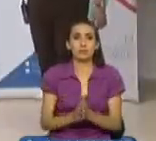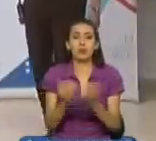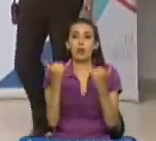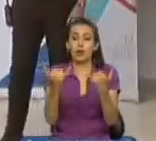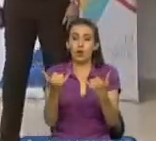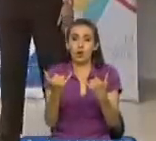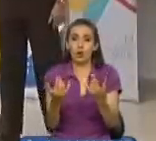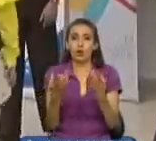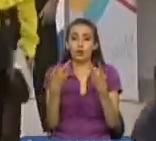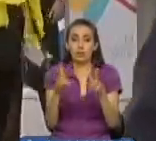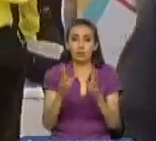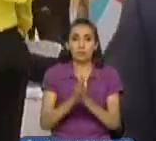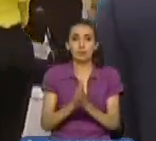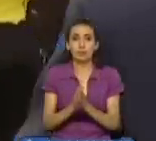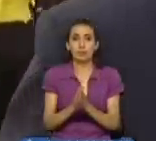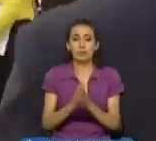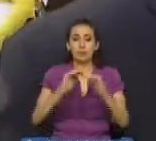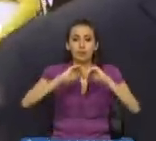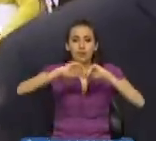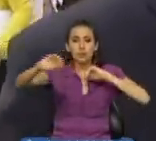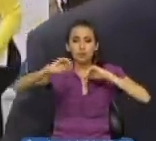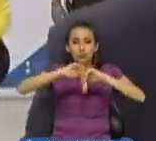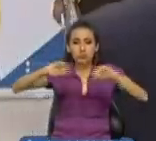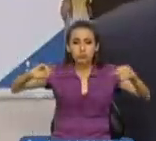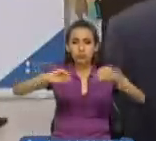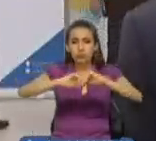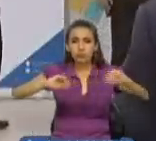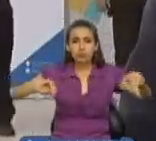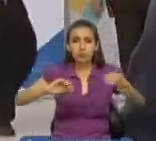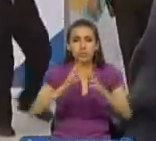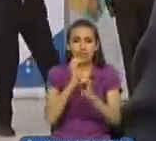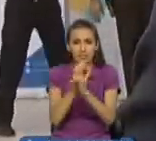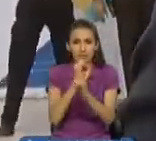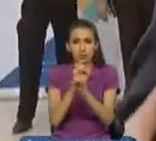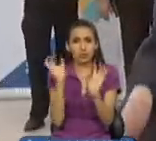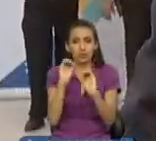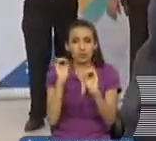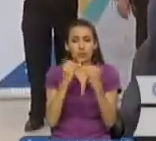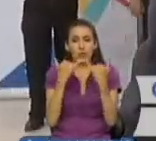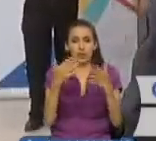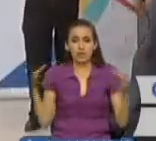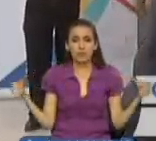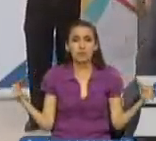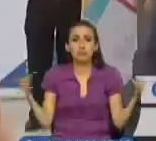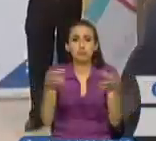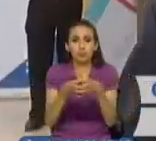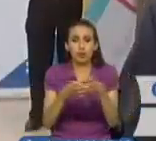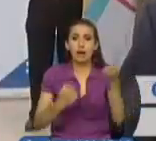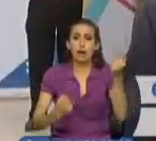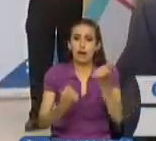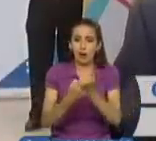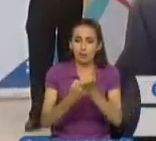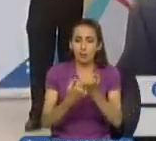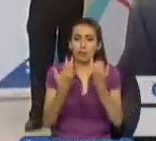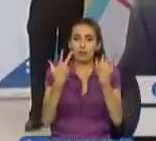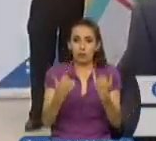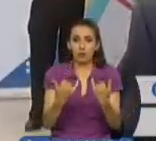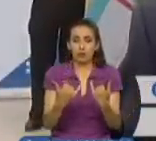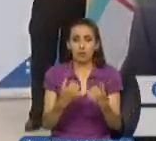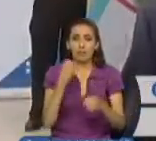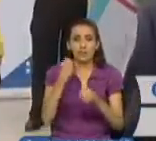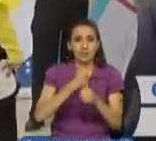tiene que rememorar esa separación de poderes de funciones y el apoyo contundente a la descentralización y